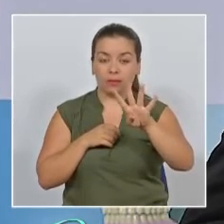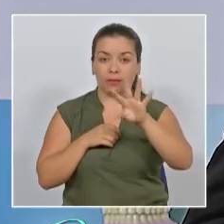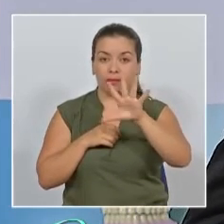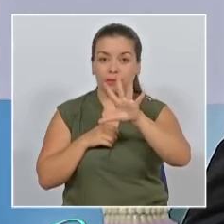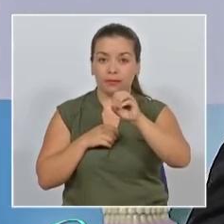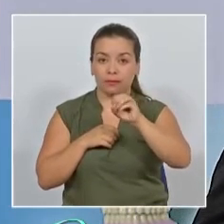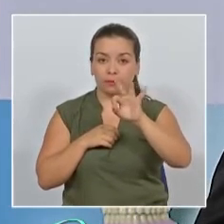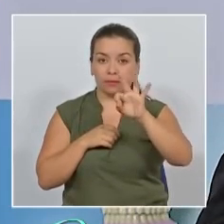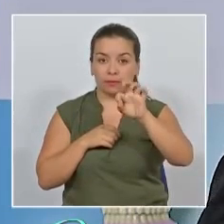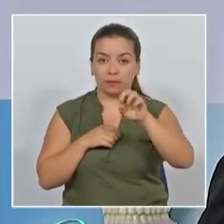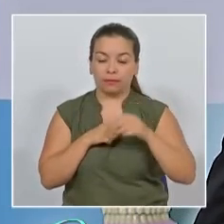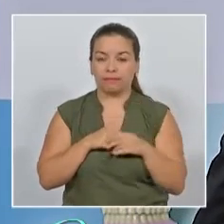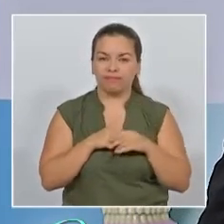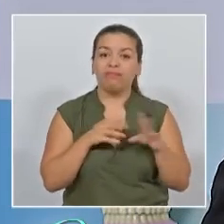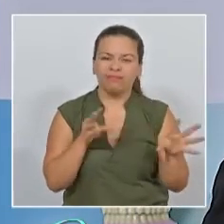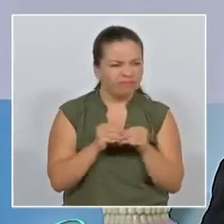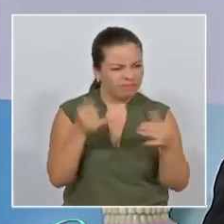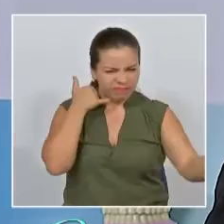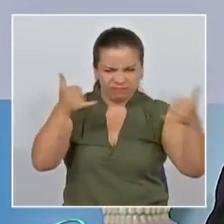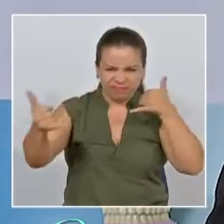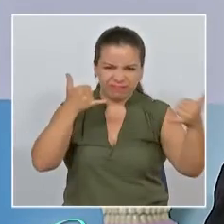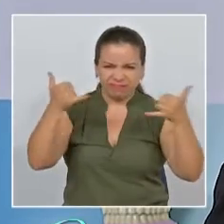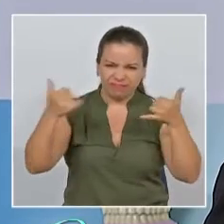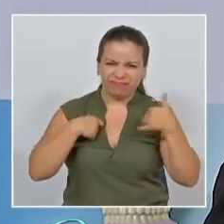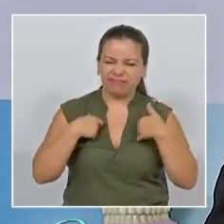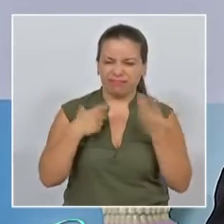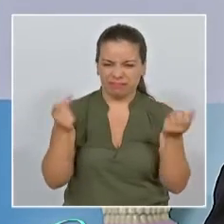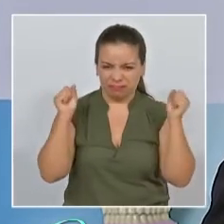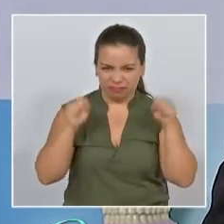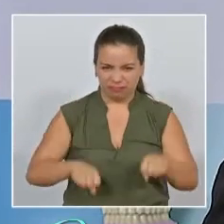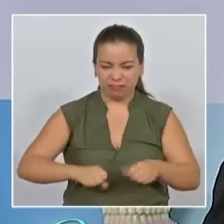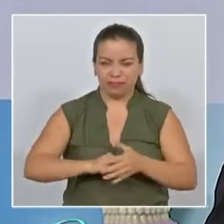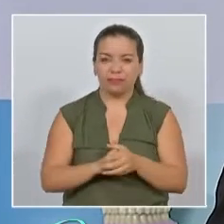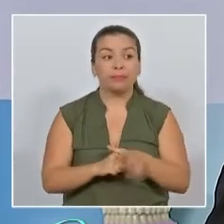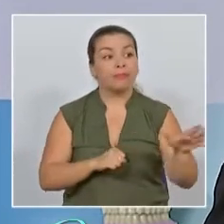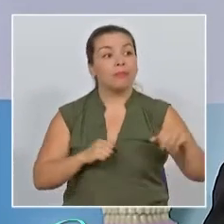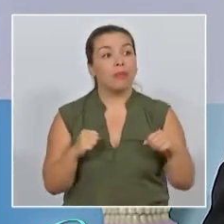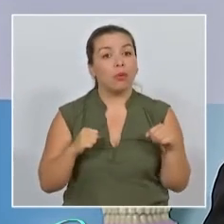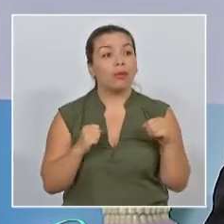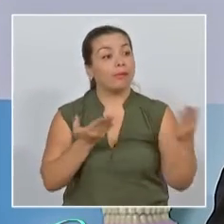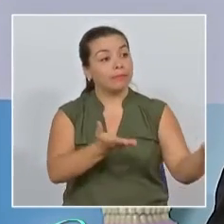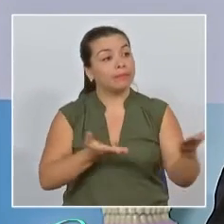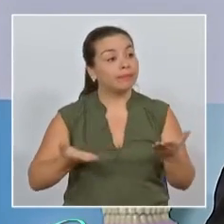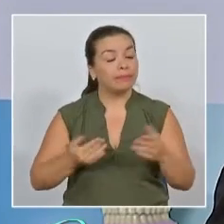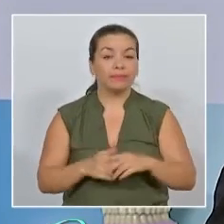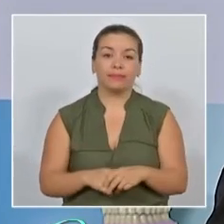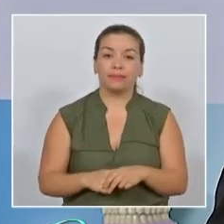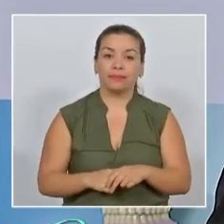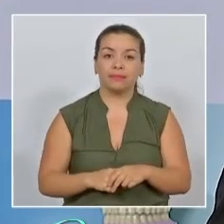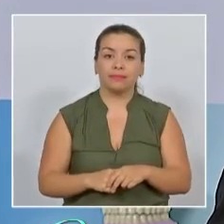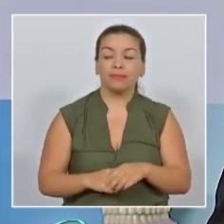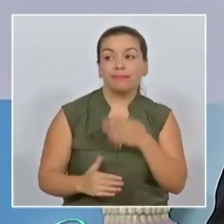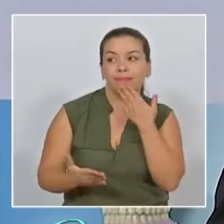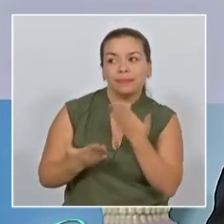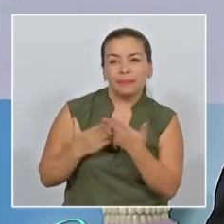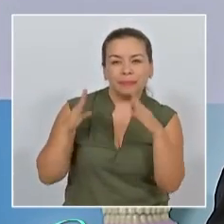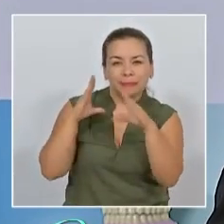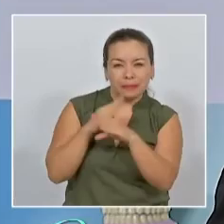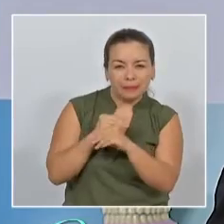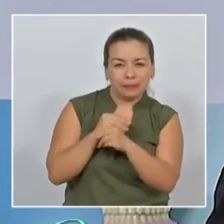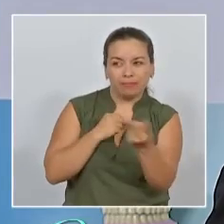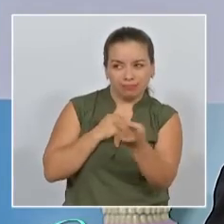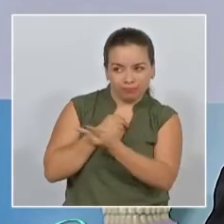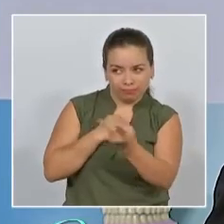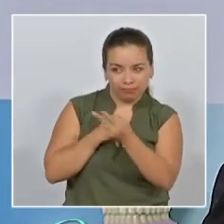34-74-508. Más llamadas, línea gratis 018-127-222. Andrea en Bogotá, bienvenida, Andrea. Buenas noches para